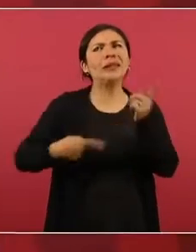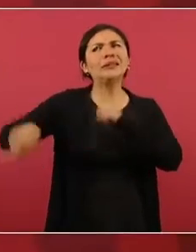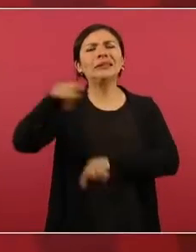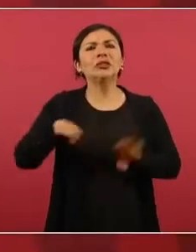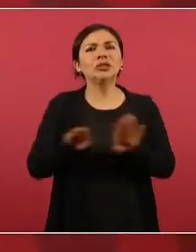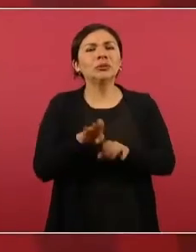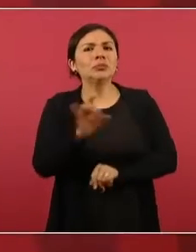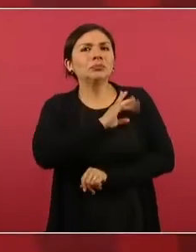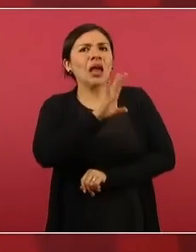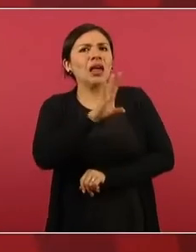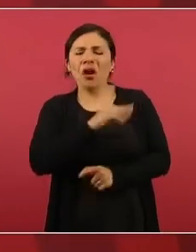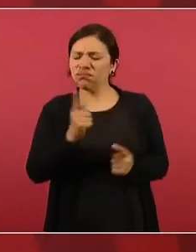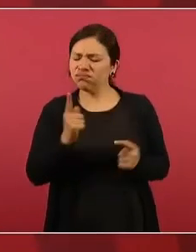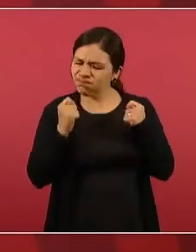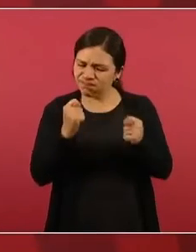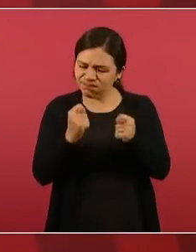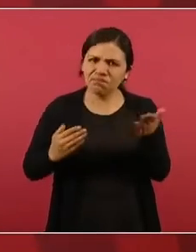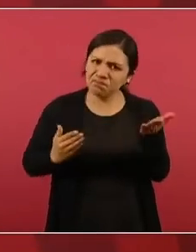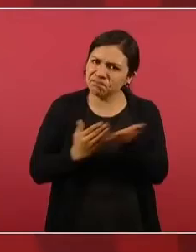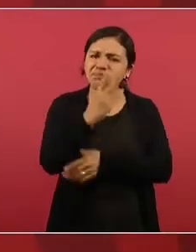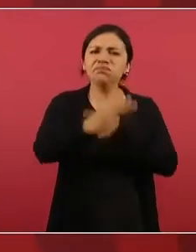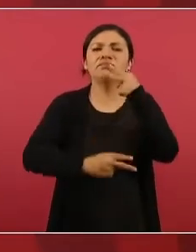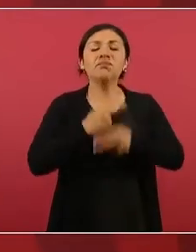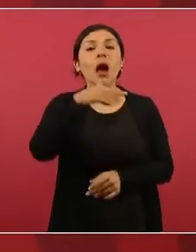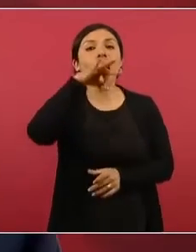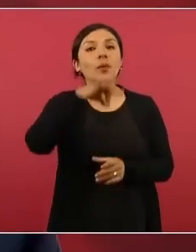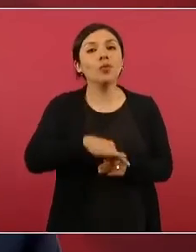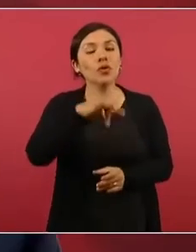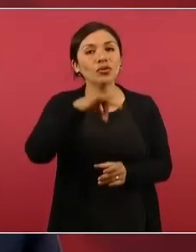tensión salieron a votar